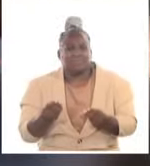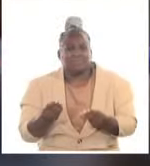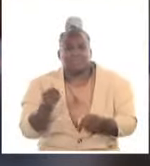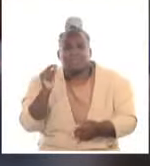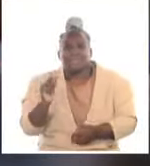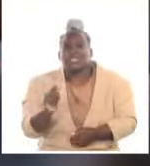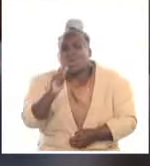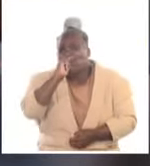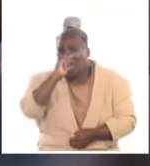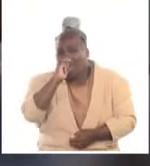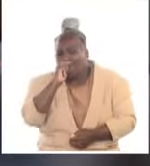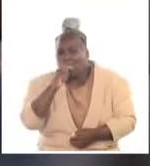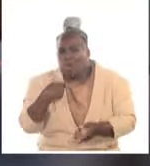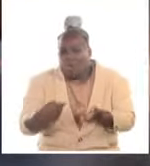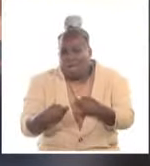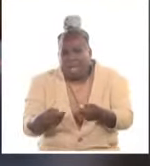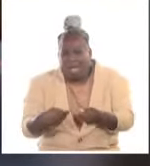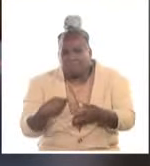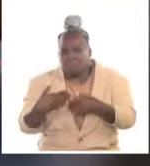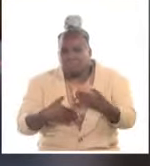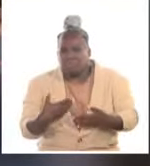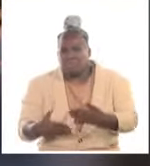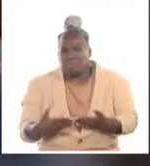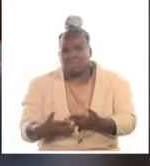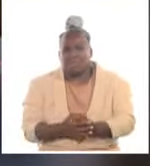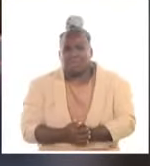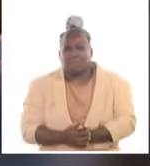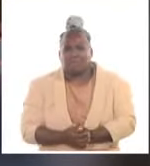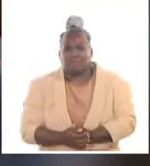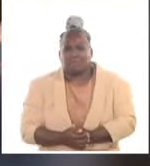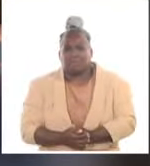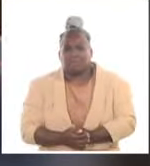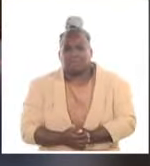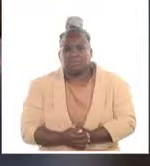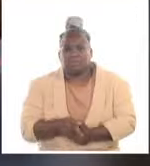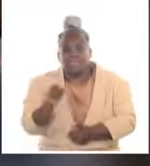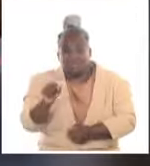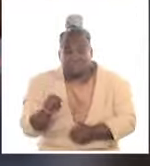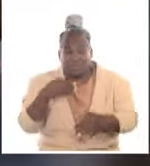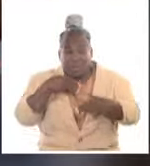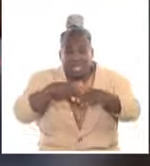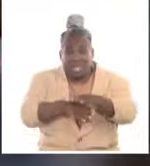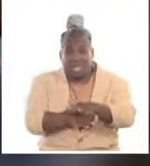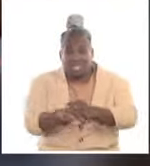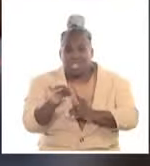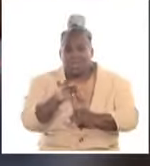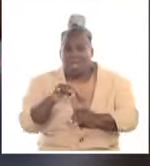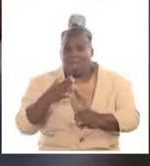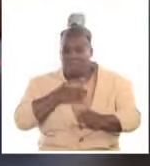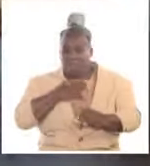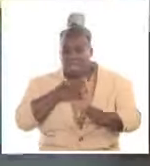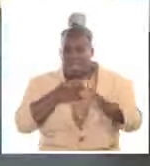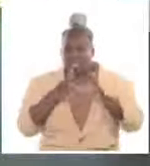Narcotraficantes, de todo. Y están entrando, como Pedro por su casa.